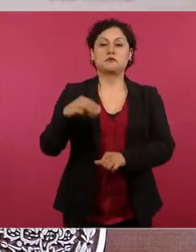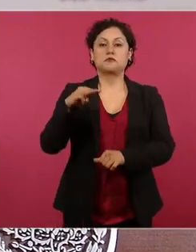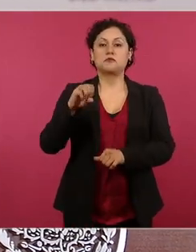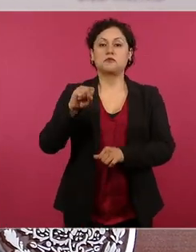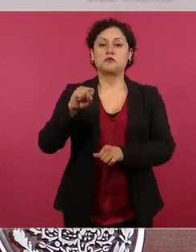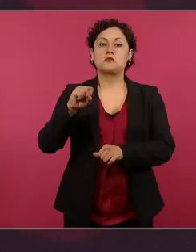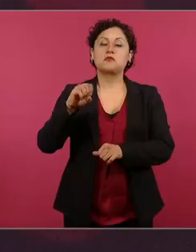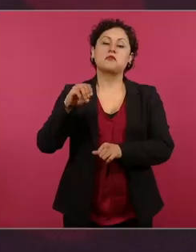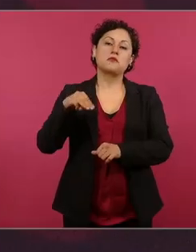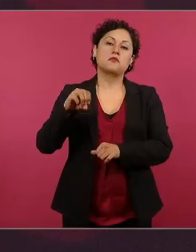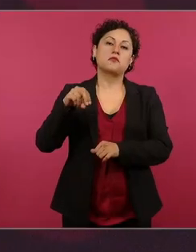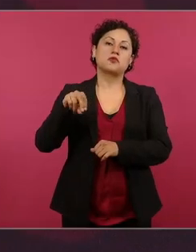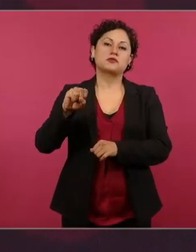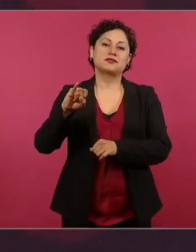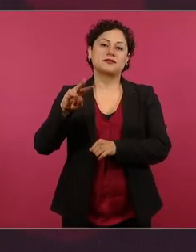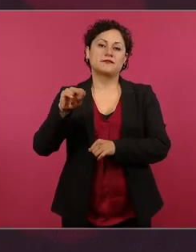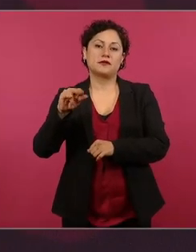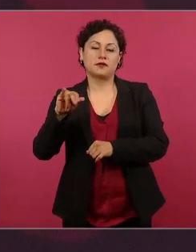México en la cultura.